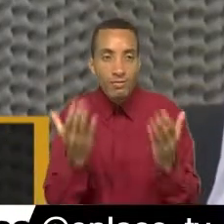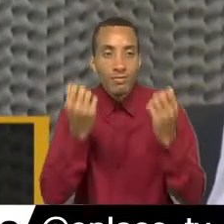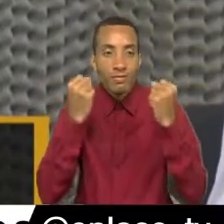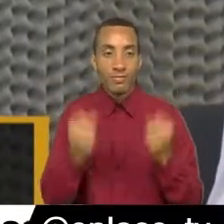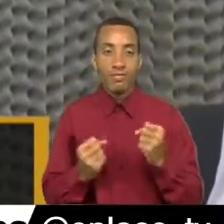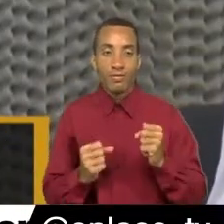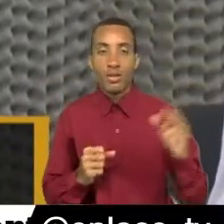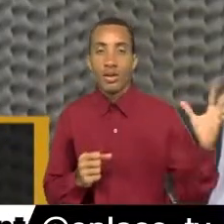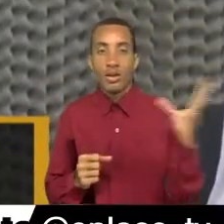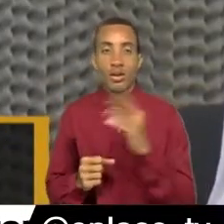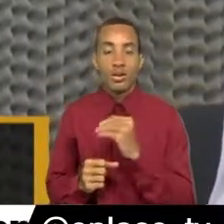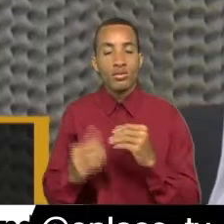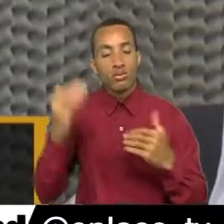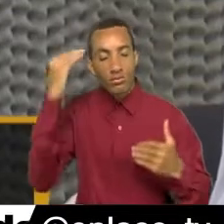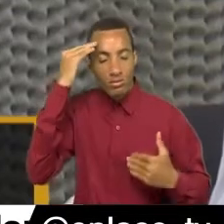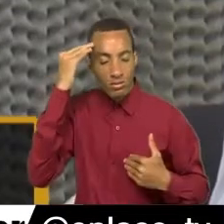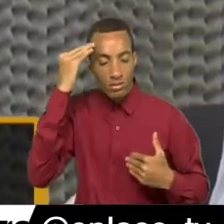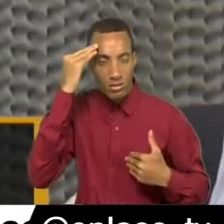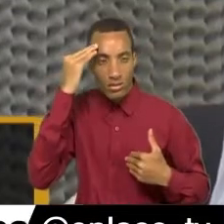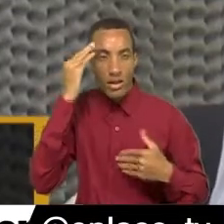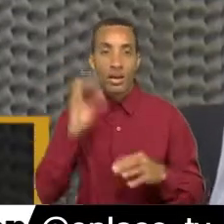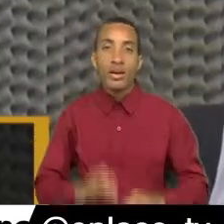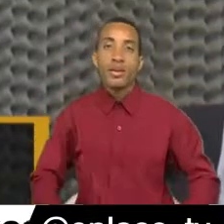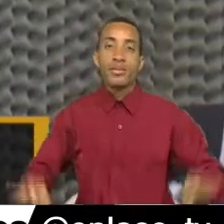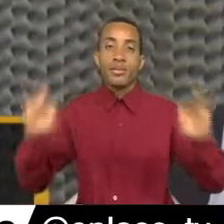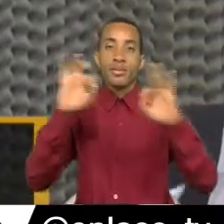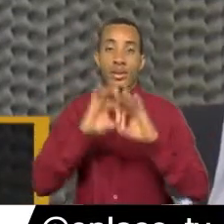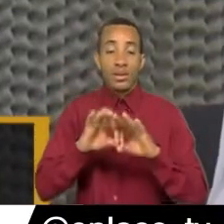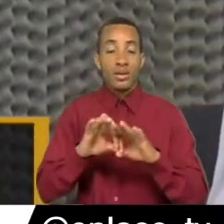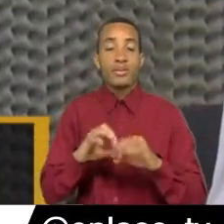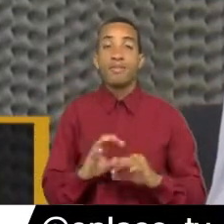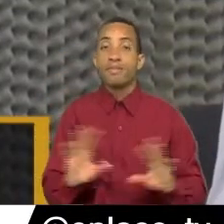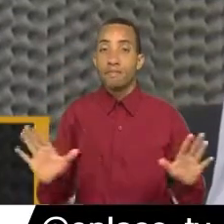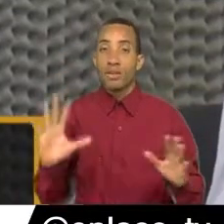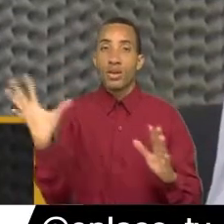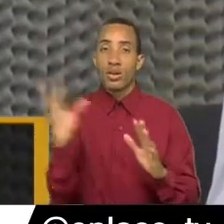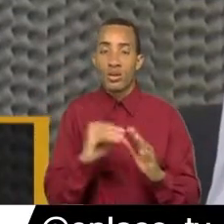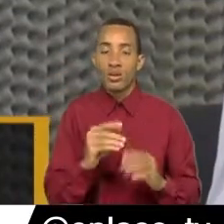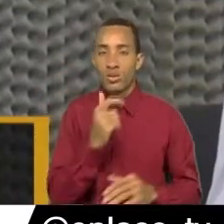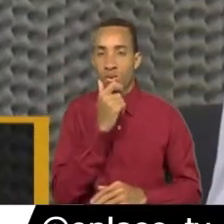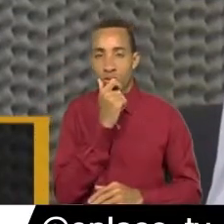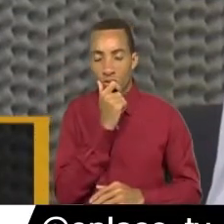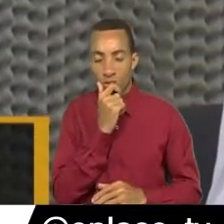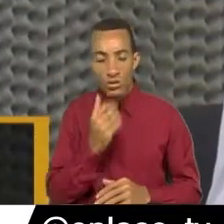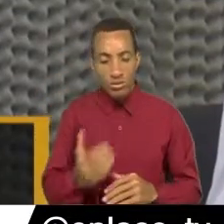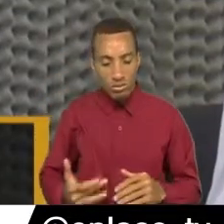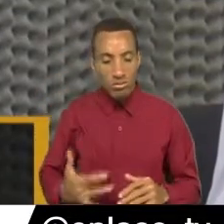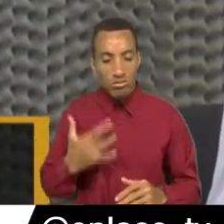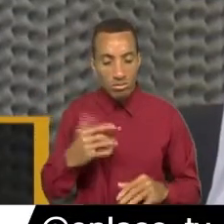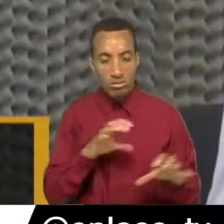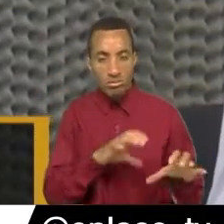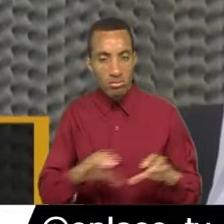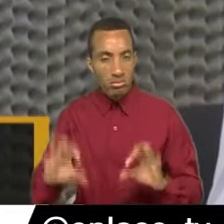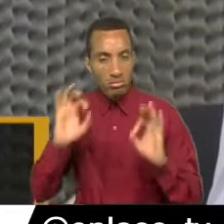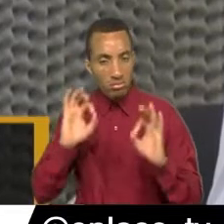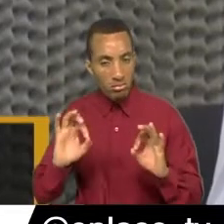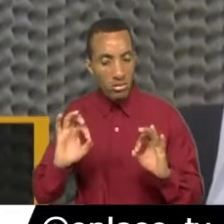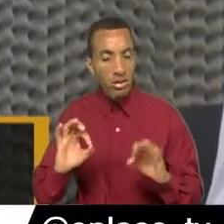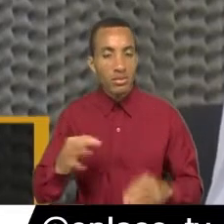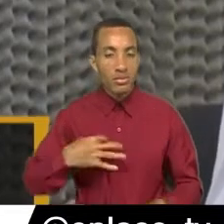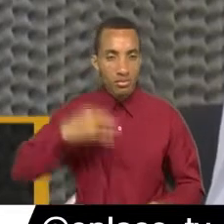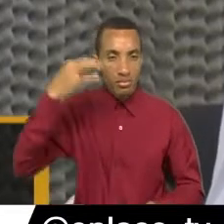evitemos, generemos conciencia, empecemos a también a otorgar y a generar cultura ciudadana en todo el marco de las